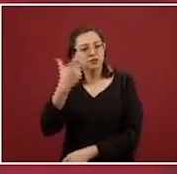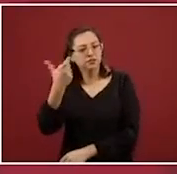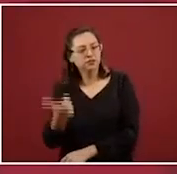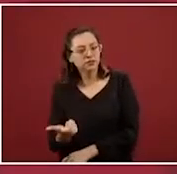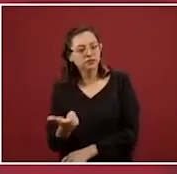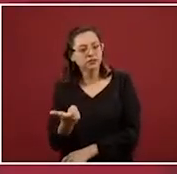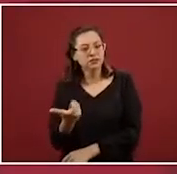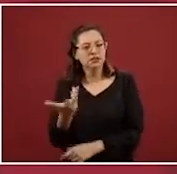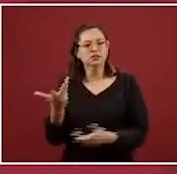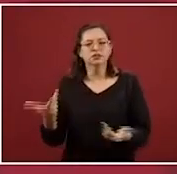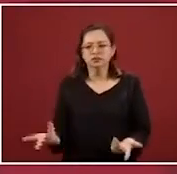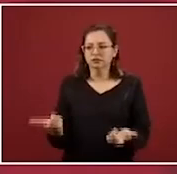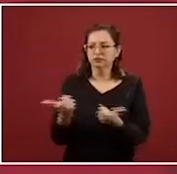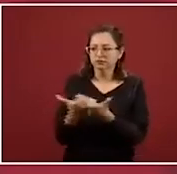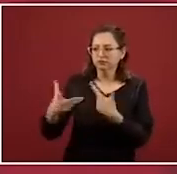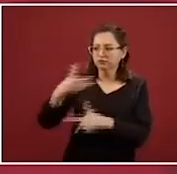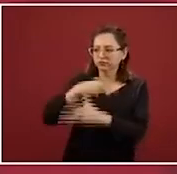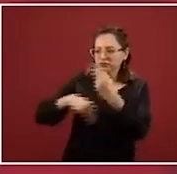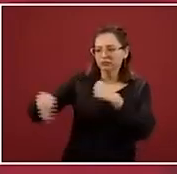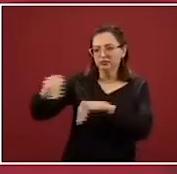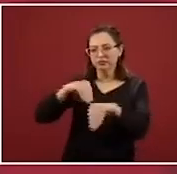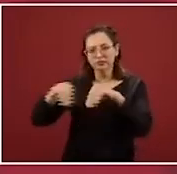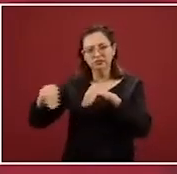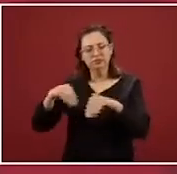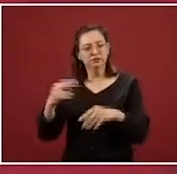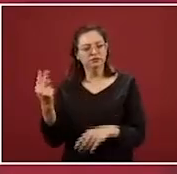fuente económica en Cosolá,